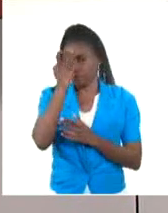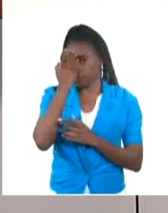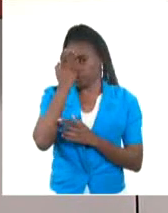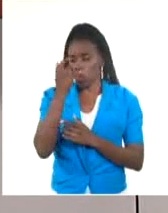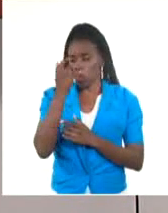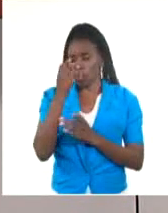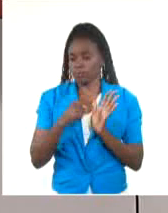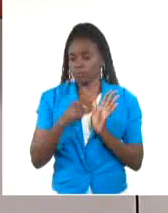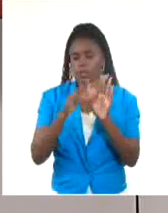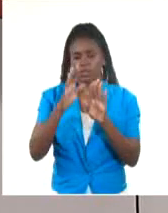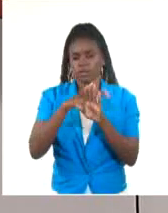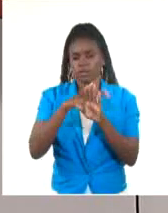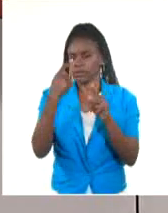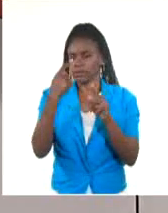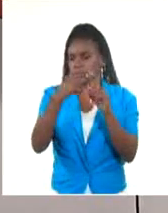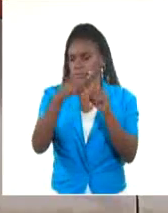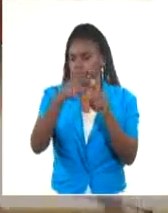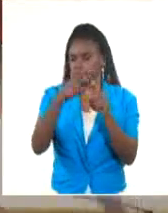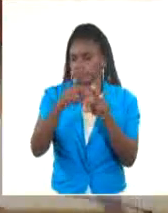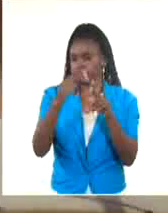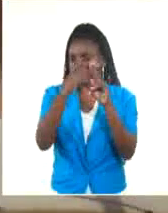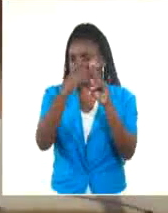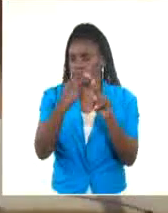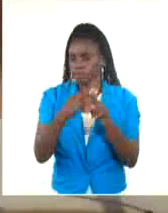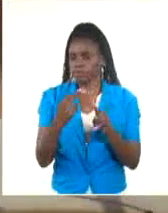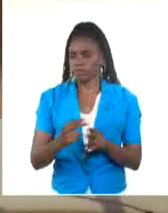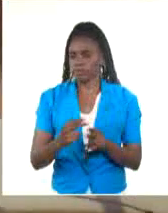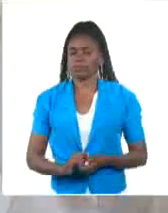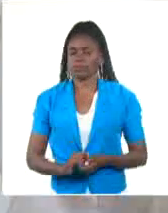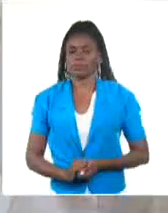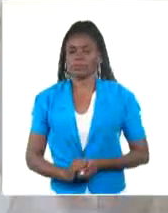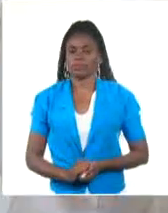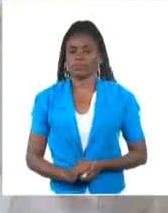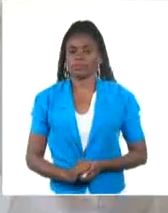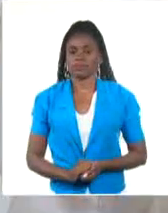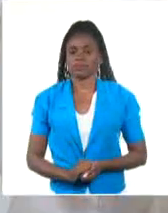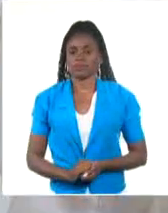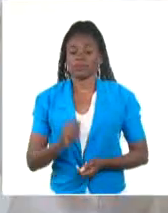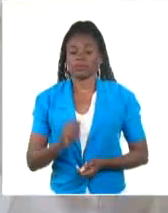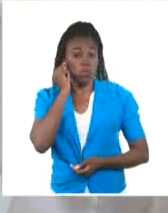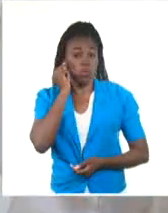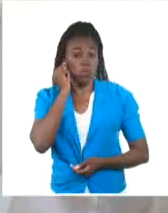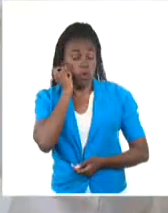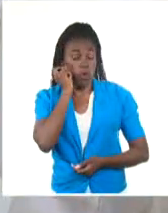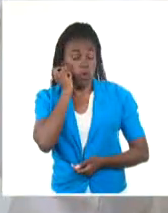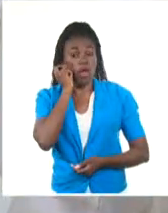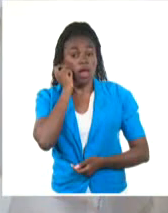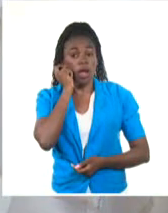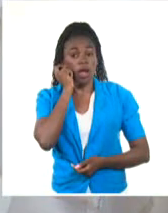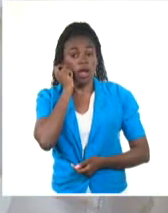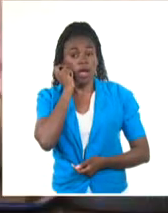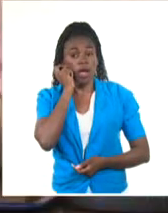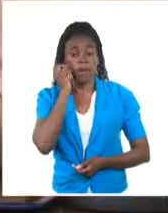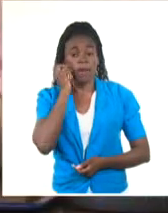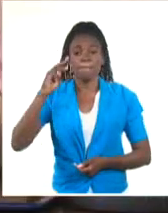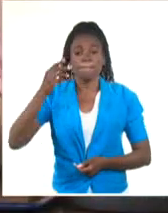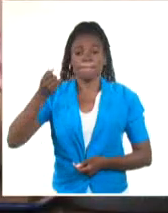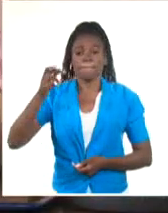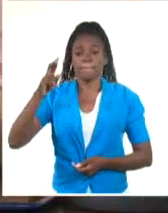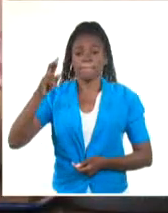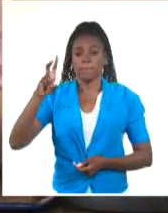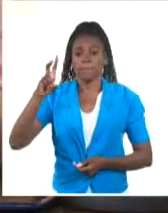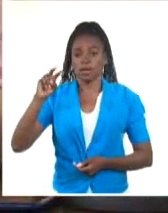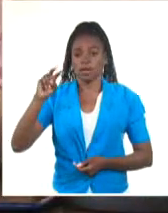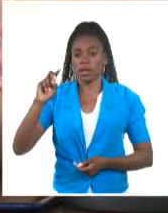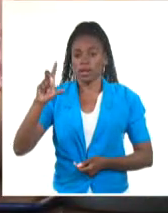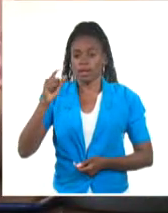presentación de varios títulos. La doctora Marlene Vázquez Pérez, investigadora titular y directora del Centro de Estudios Martianos,